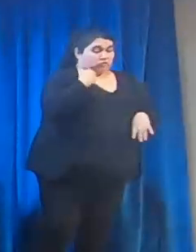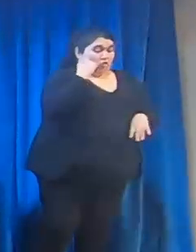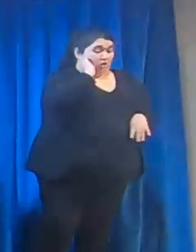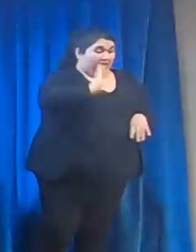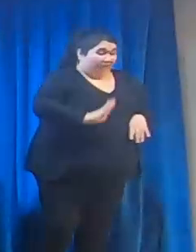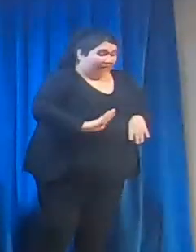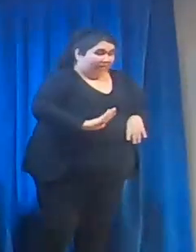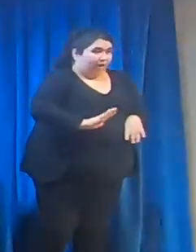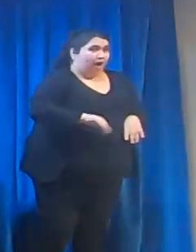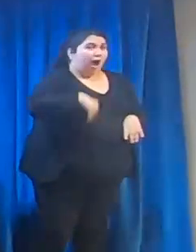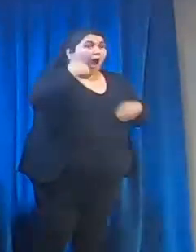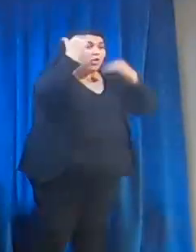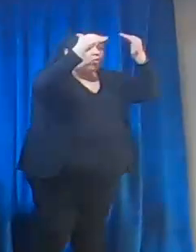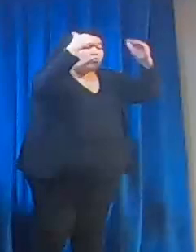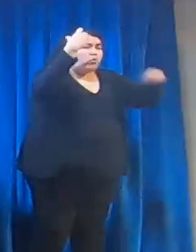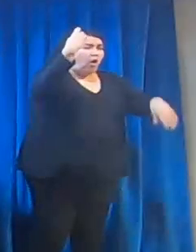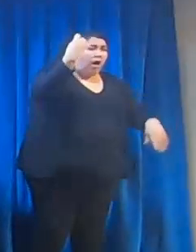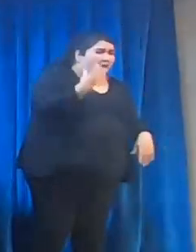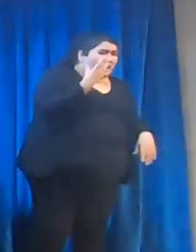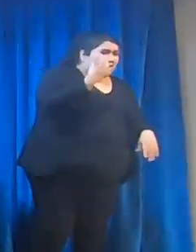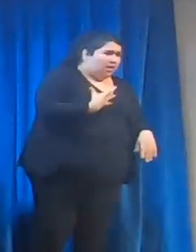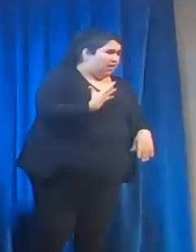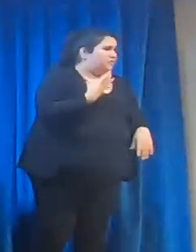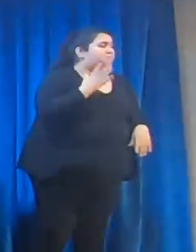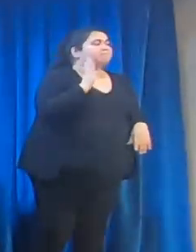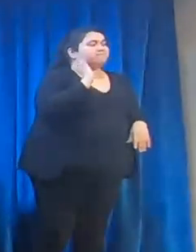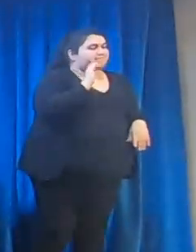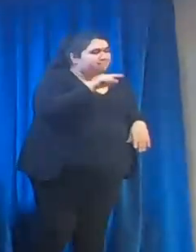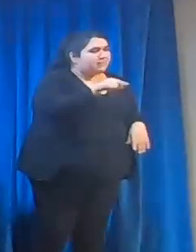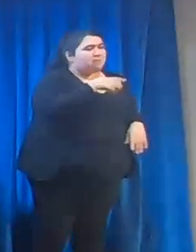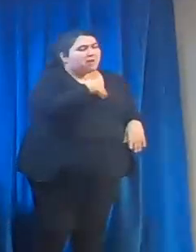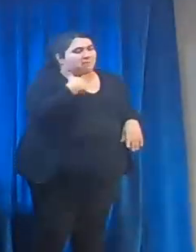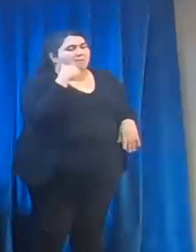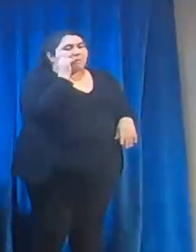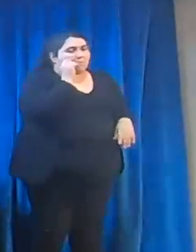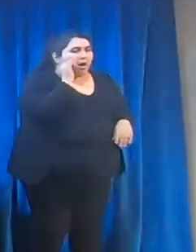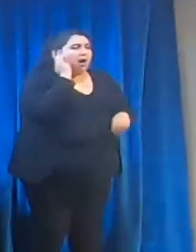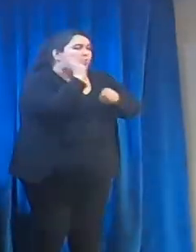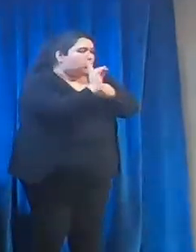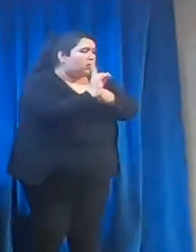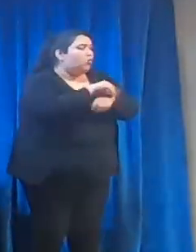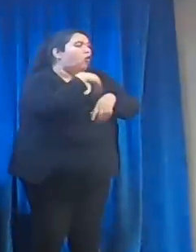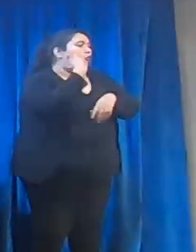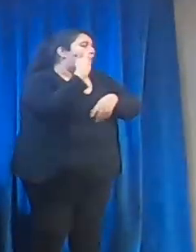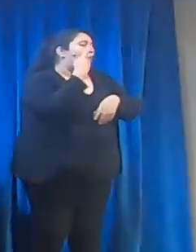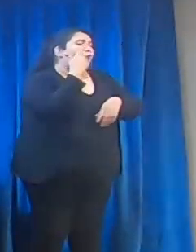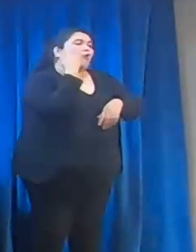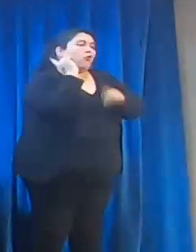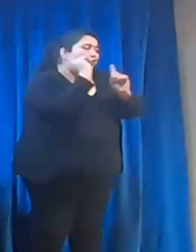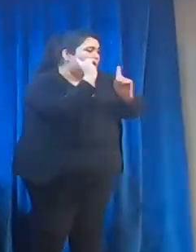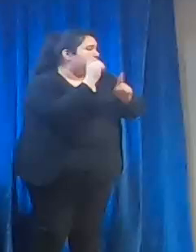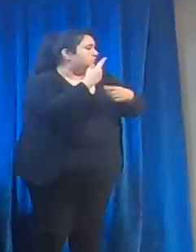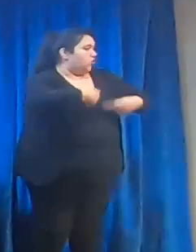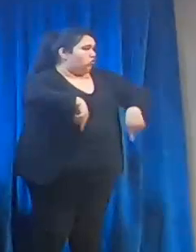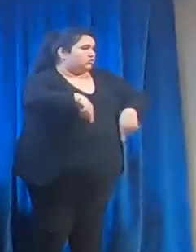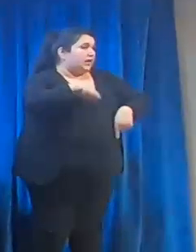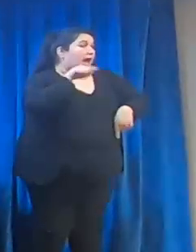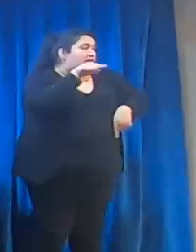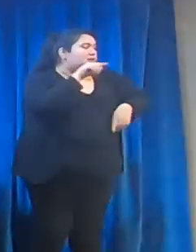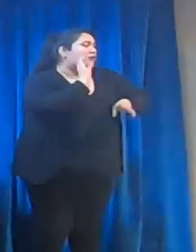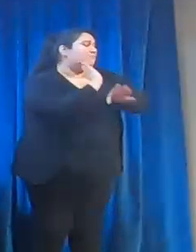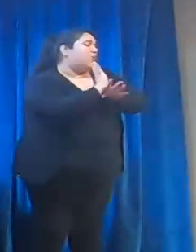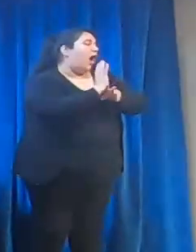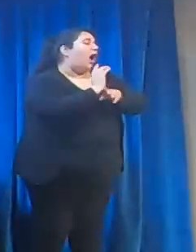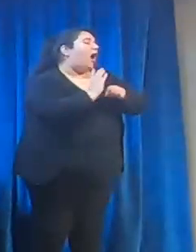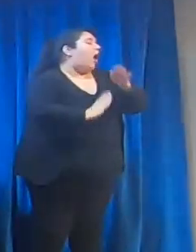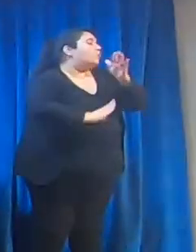hay una humillación de un adulto hacia un niño, sea padre, madre, tutor, entrenador, es abuso de autoridad en todo caso, pero no existe el